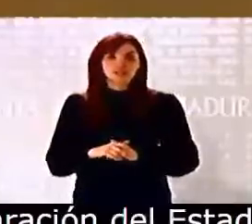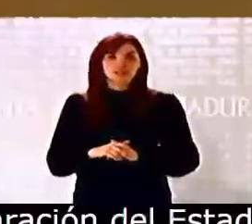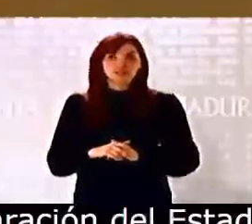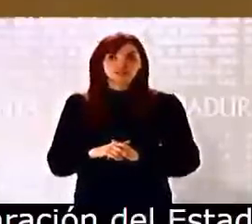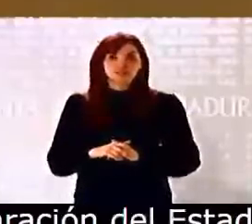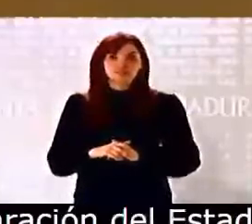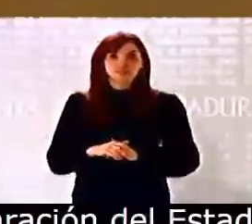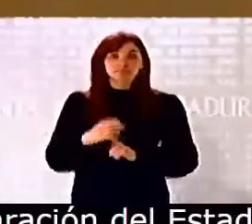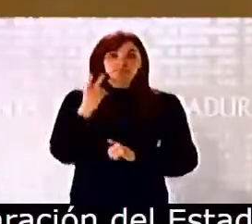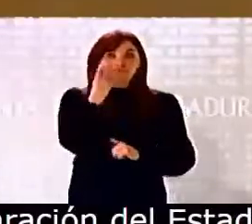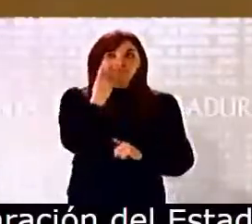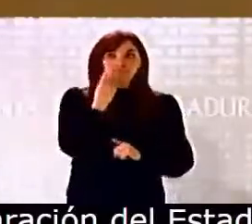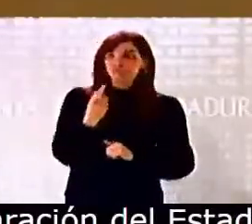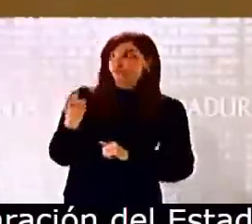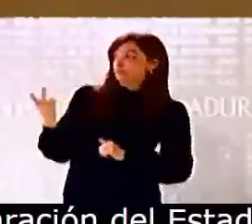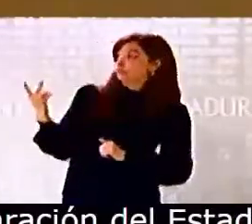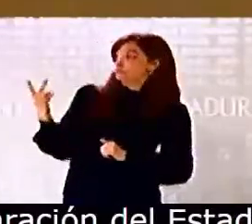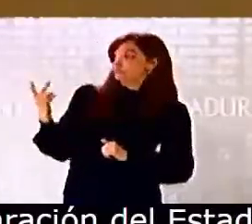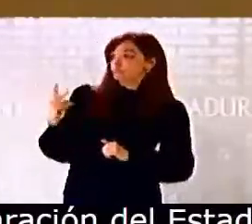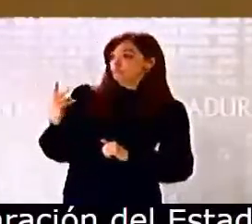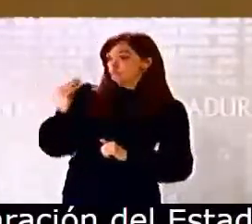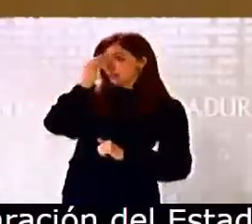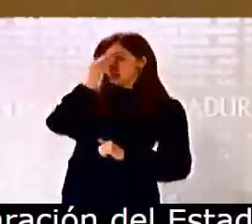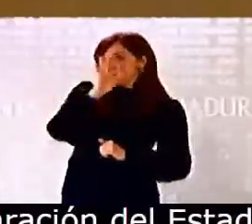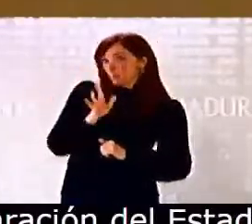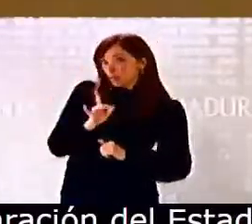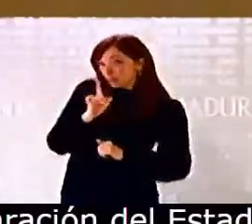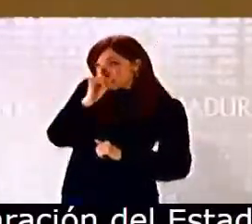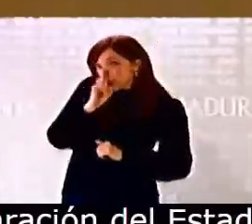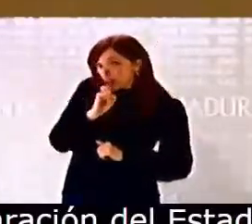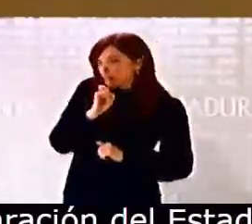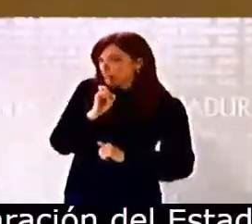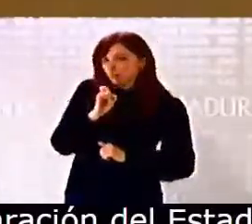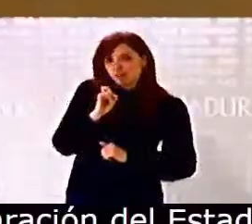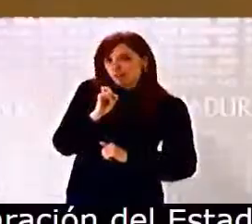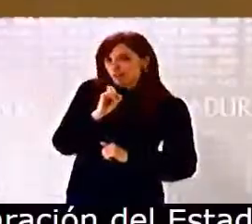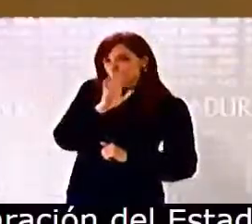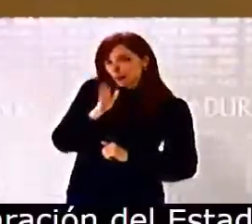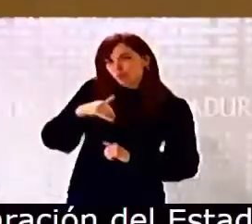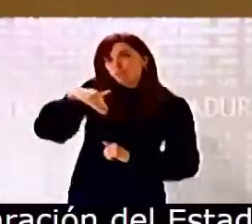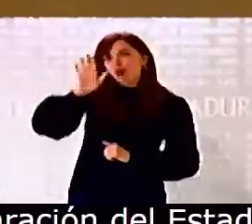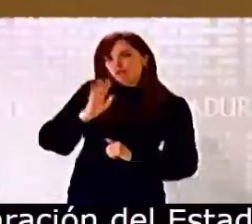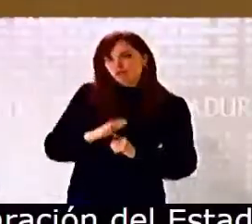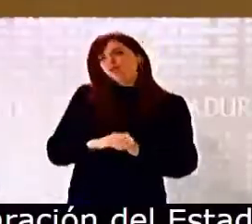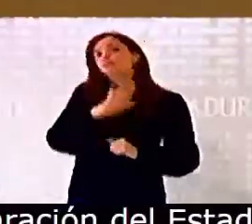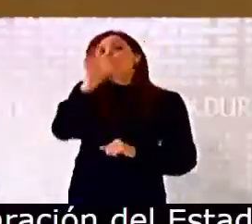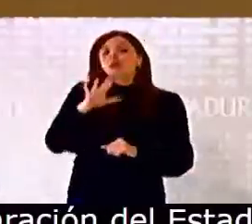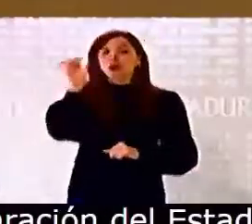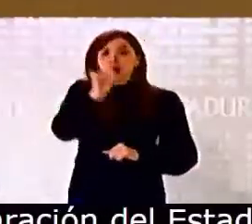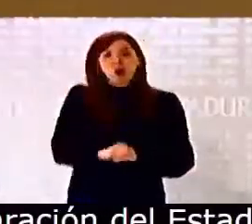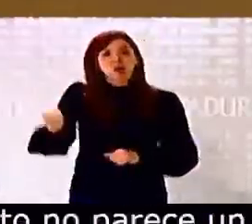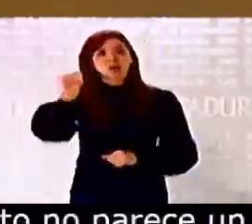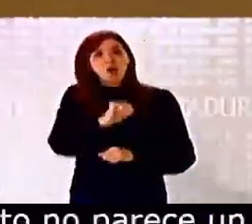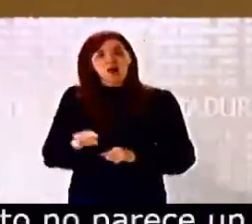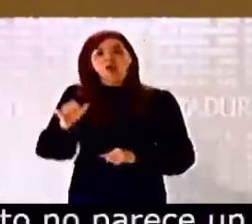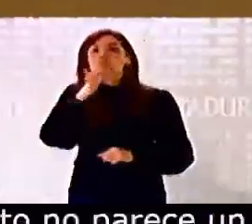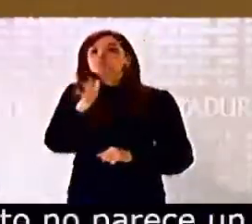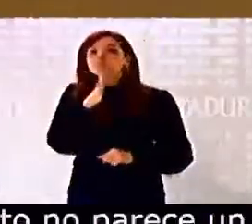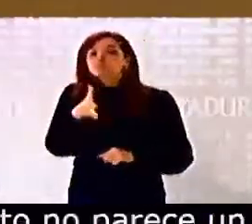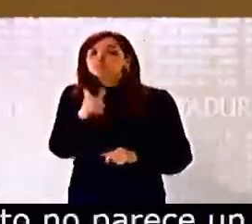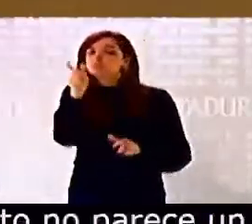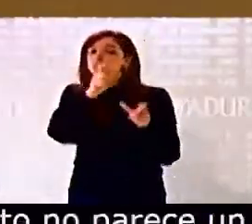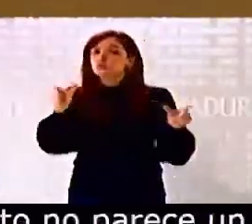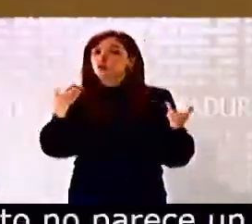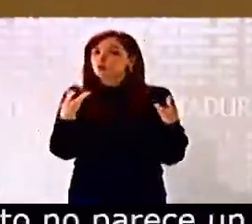Echamos la vista atrás y esto no nos parece un año, nos parecen muchos. Nos parecen muchos porque, sobre todo, ha sufrido mucha